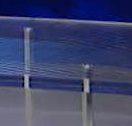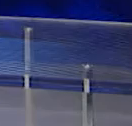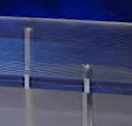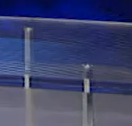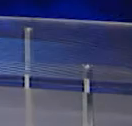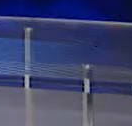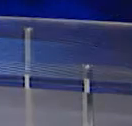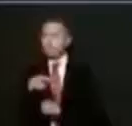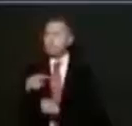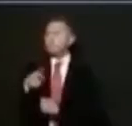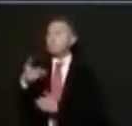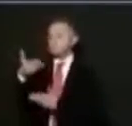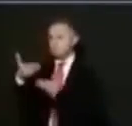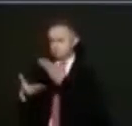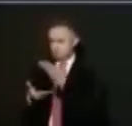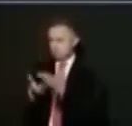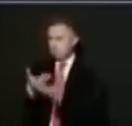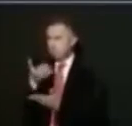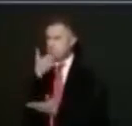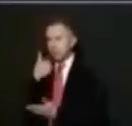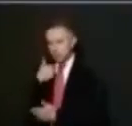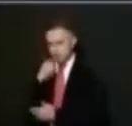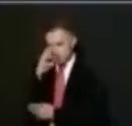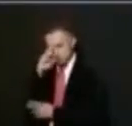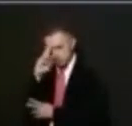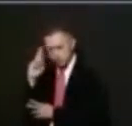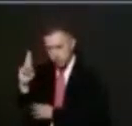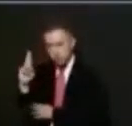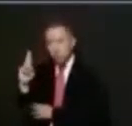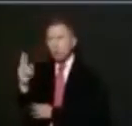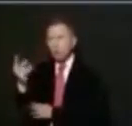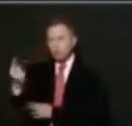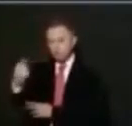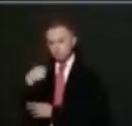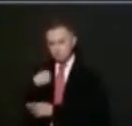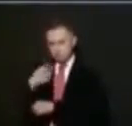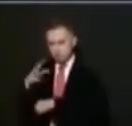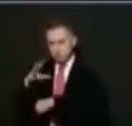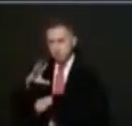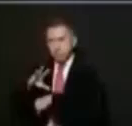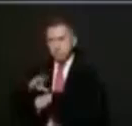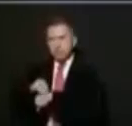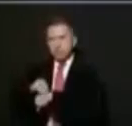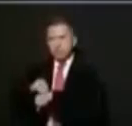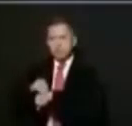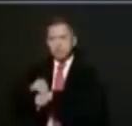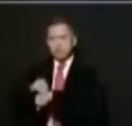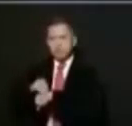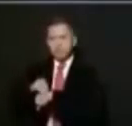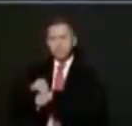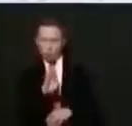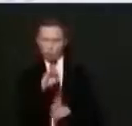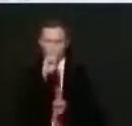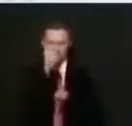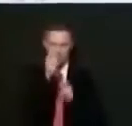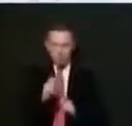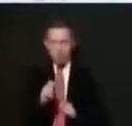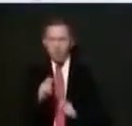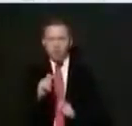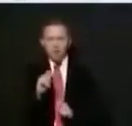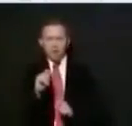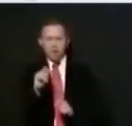Víctor Blázquez. Usted nos permita hacerle... En México existen